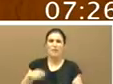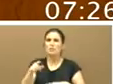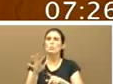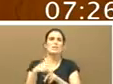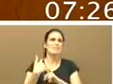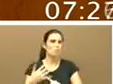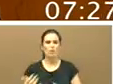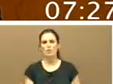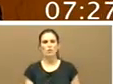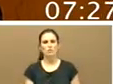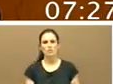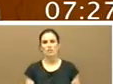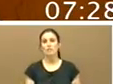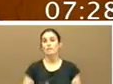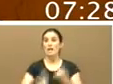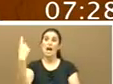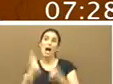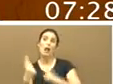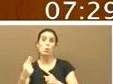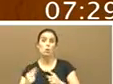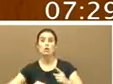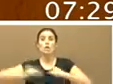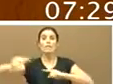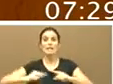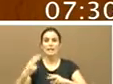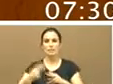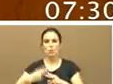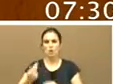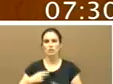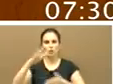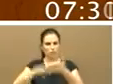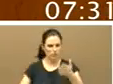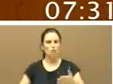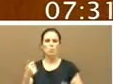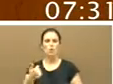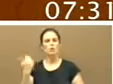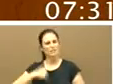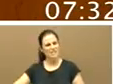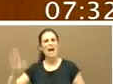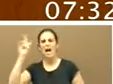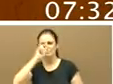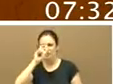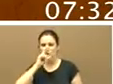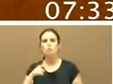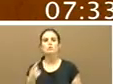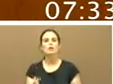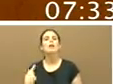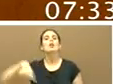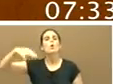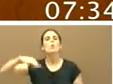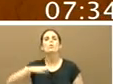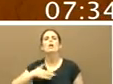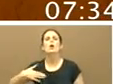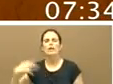de los dirigentes, de algunos dirigentes catalanes trasnochados, que lo que verdaderamente pretenden